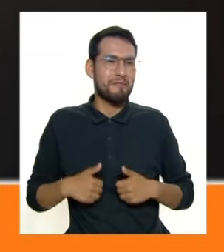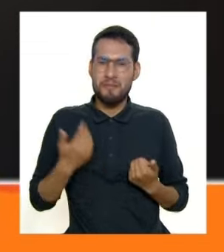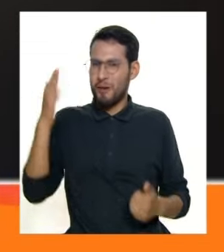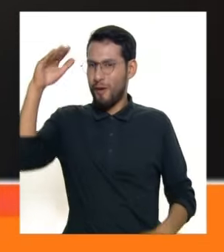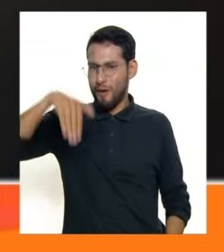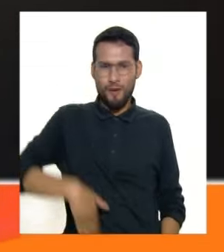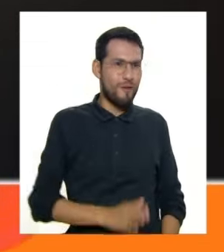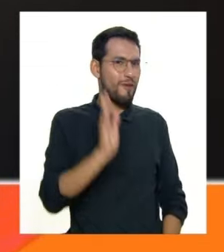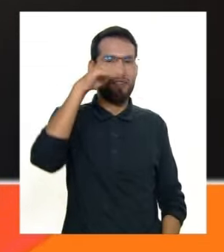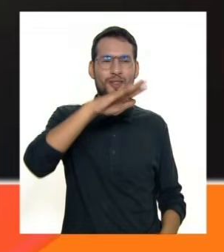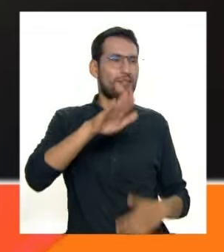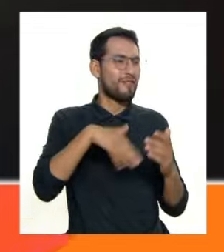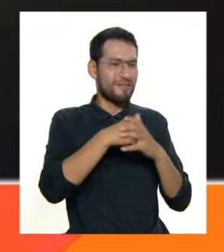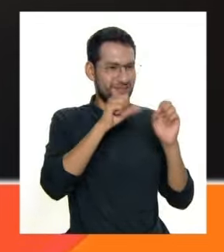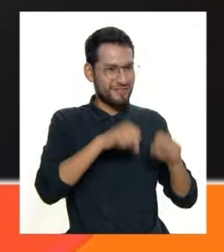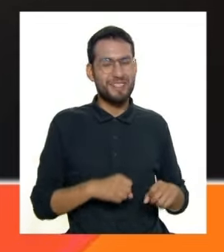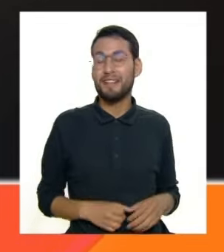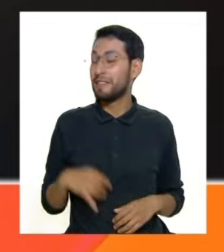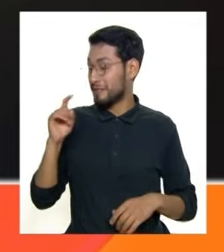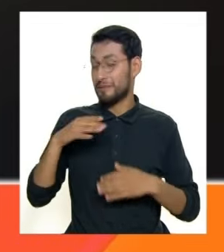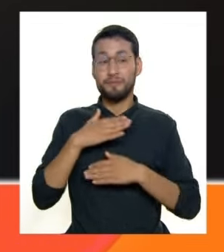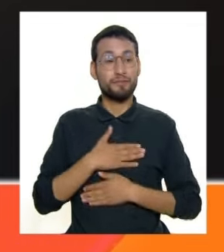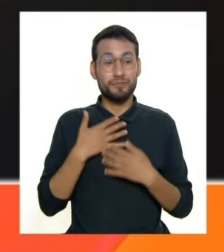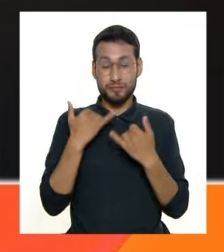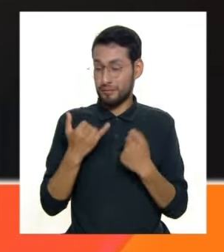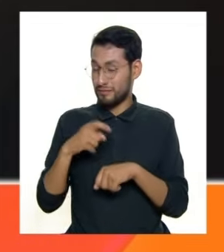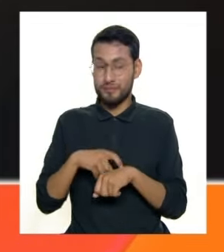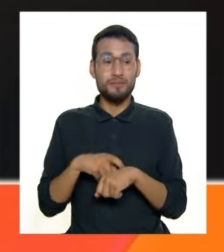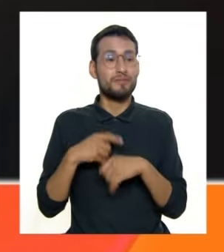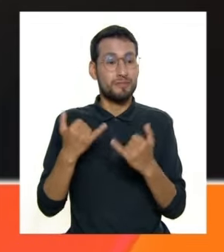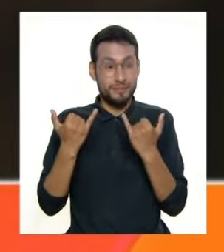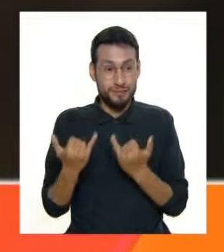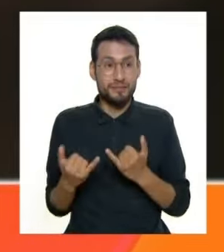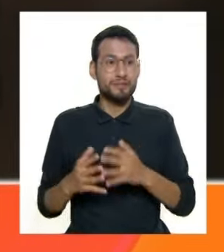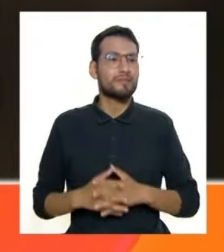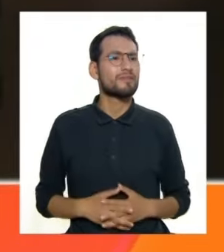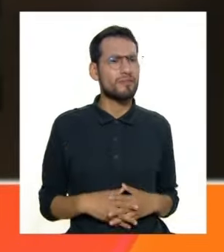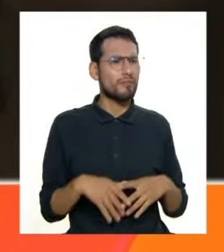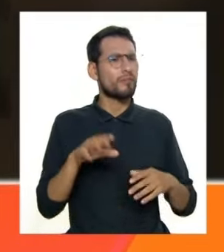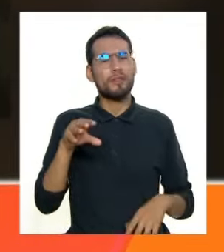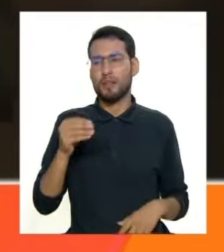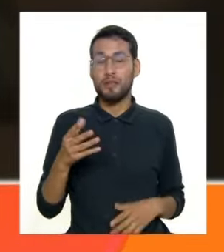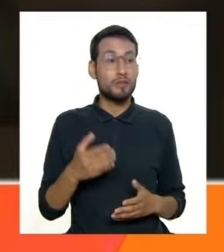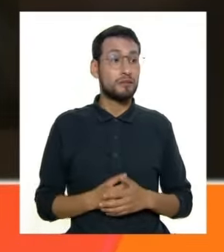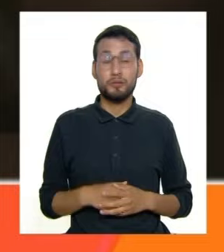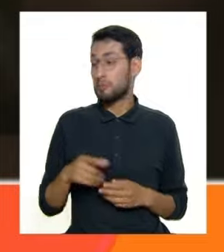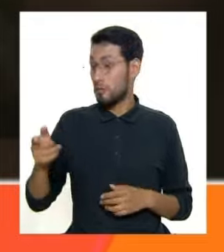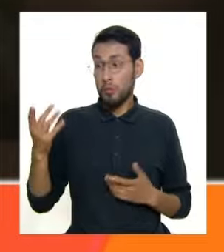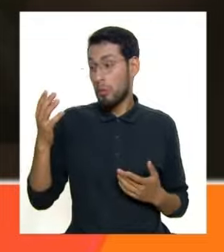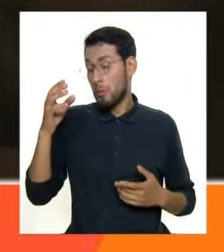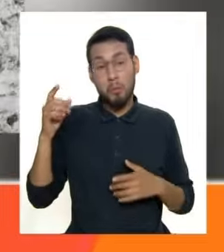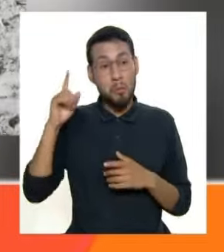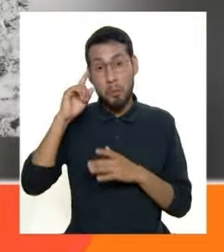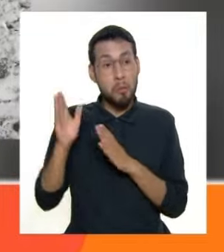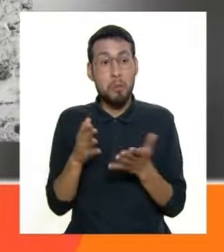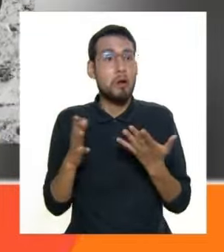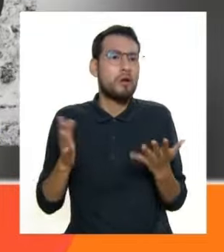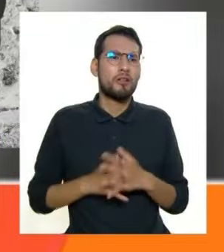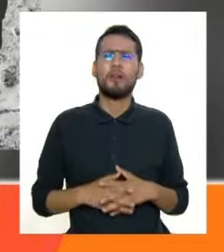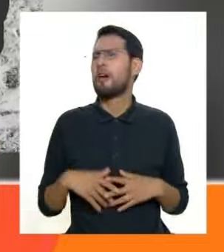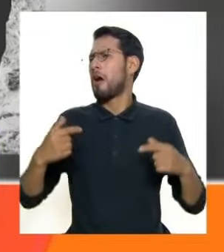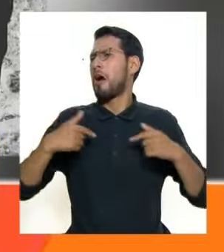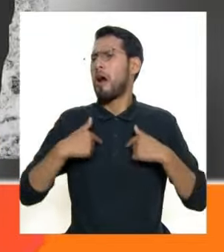es. Todo es posible. Y es por eso que hay que disfrutar tanto el momento, el aquí y el ahora. Claro. Eso es, porque tú no, no lo habías planificado, no dijiste,